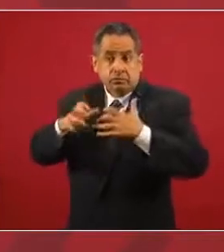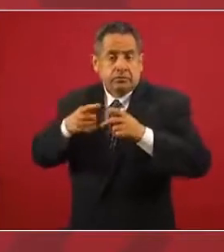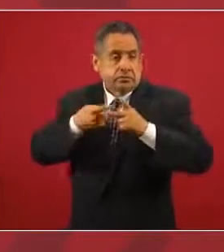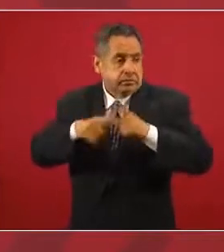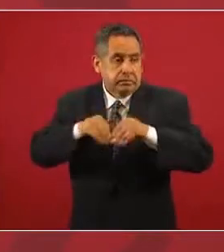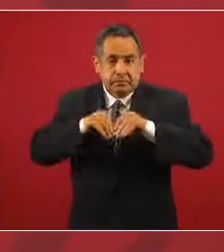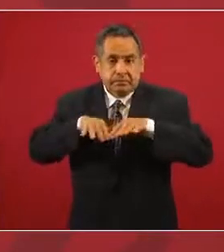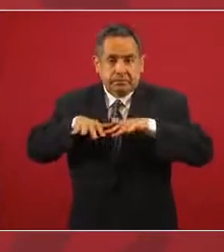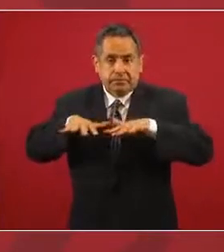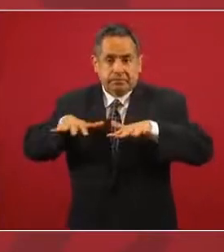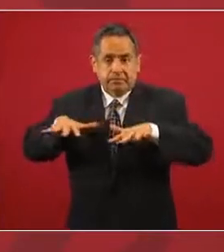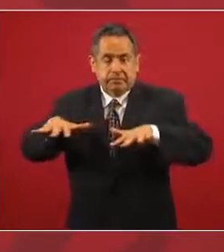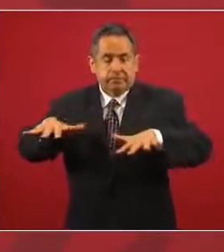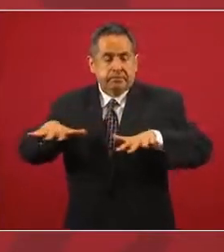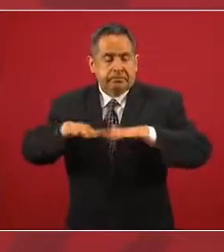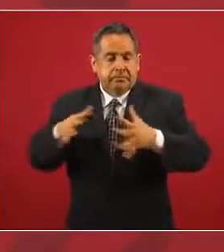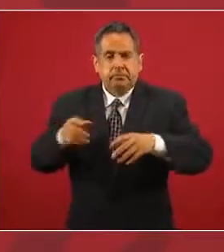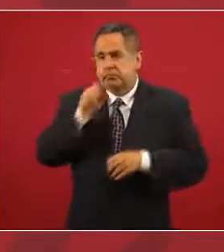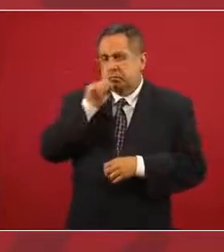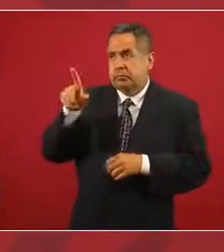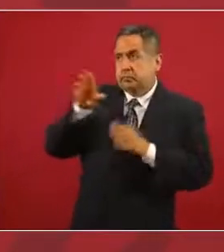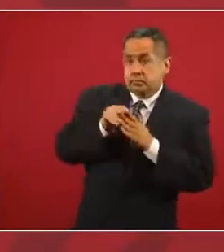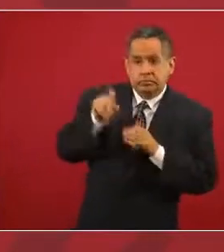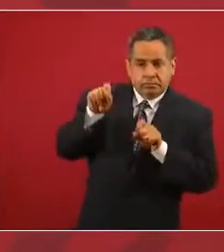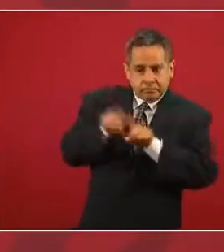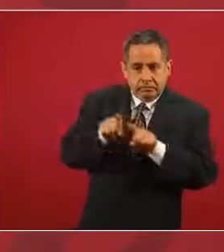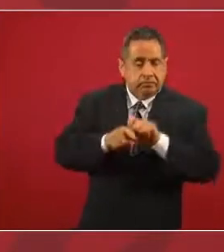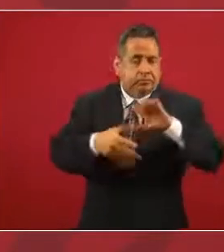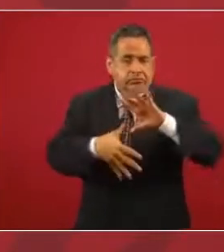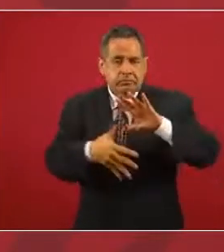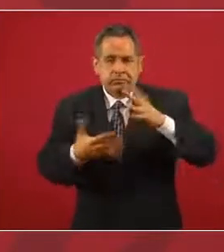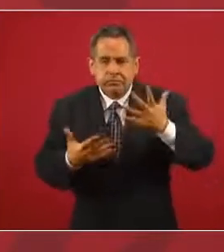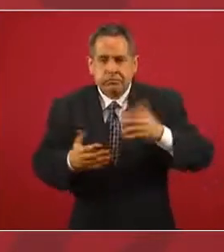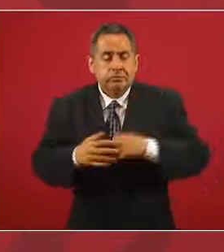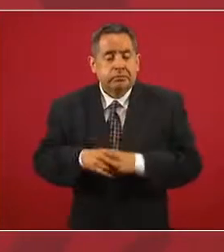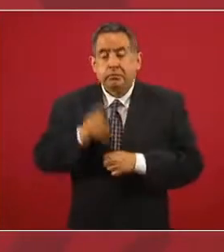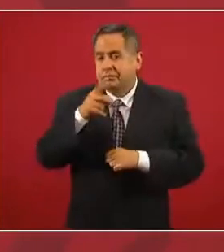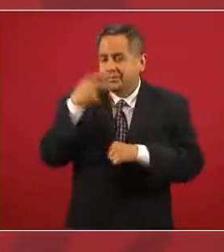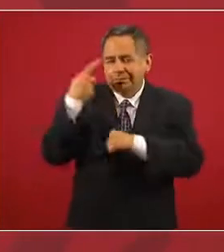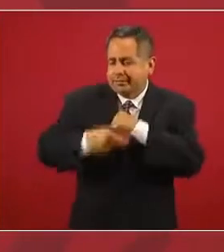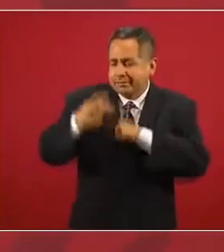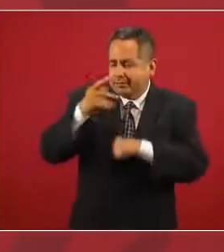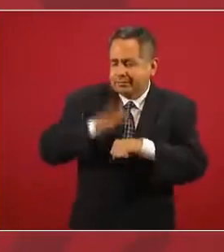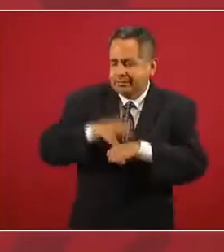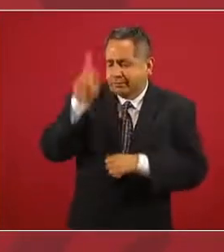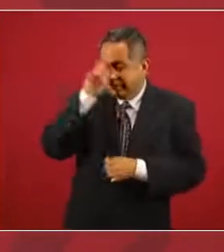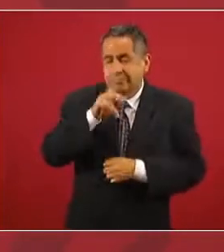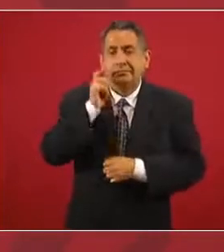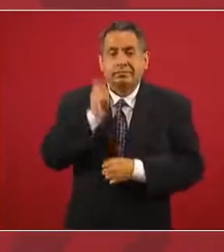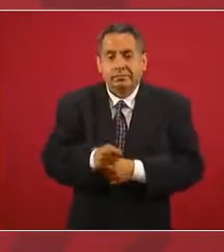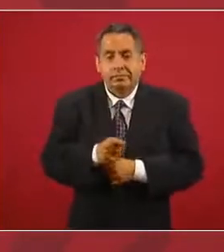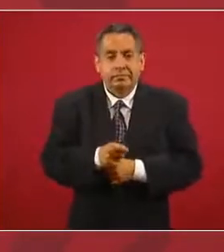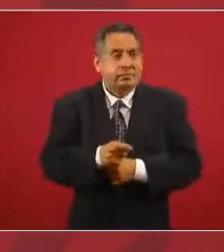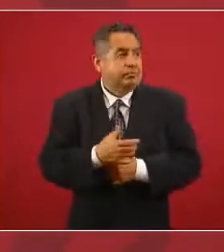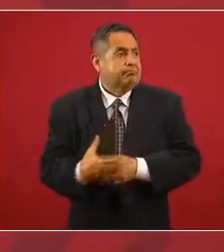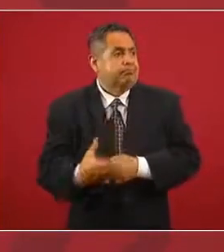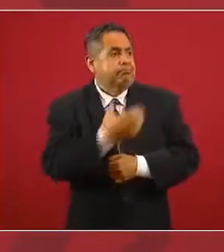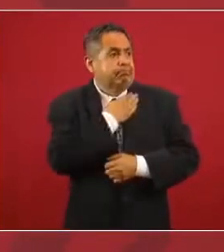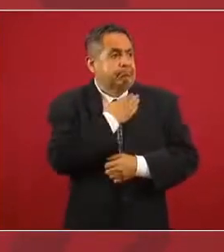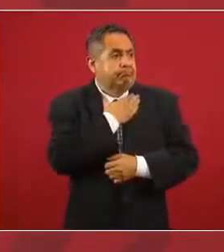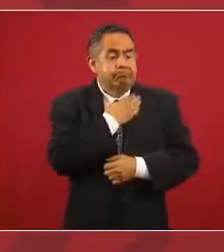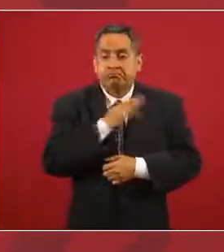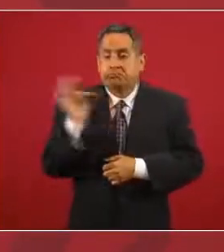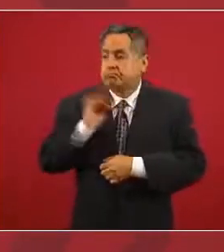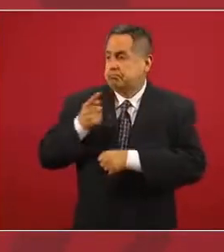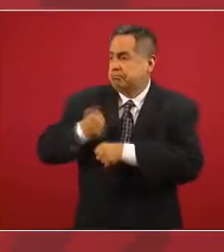epidemia, y también algunos en América que iniciaron la epidemia, la amenaza principal es que no haya capacidad suficiente en